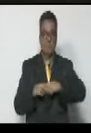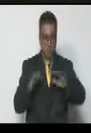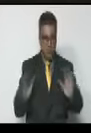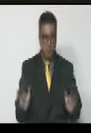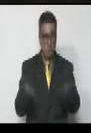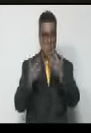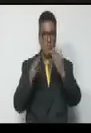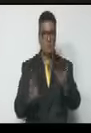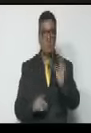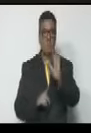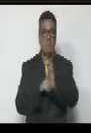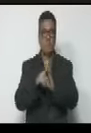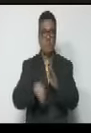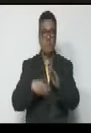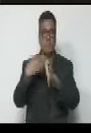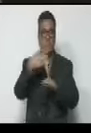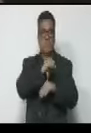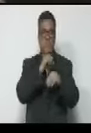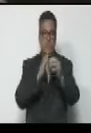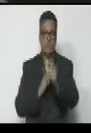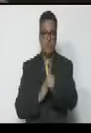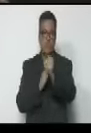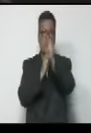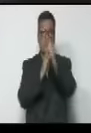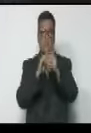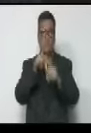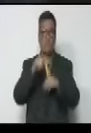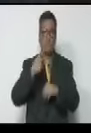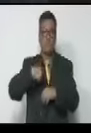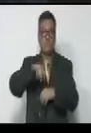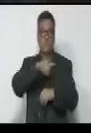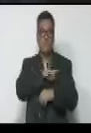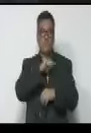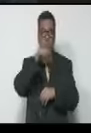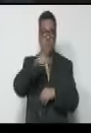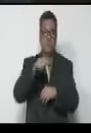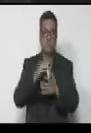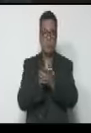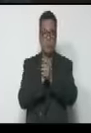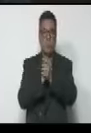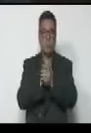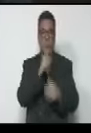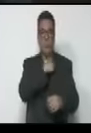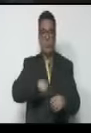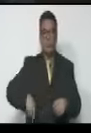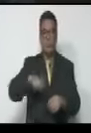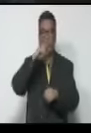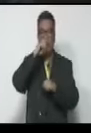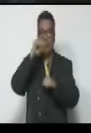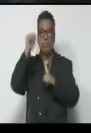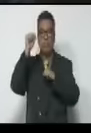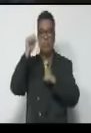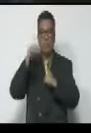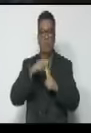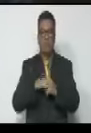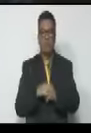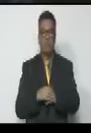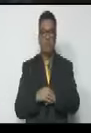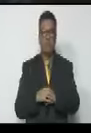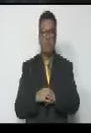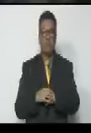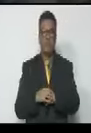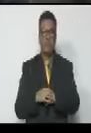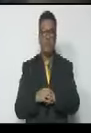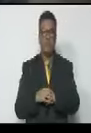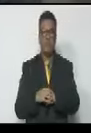impulso y ascenso que ha logrado en su liderazgo nuestro candidato, el compañero presidente Nicolás Maduro.